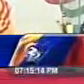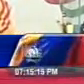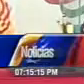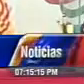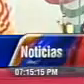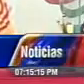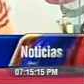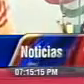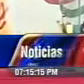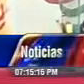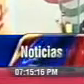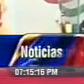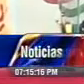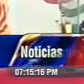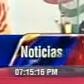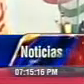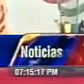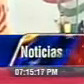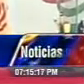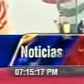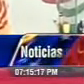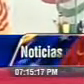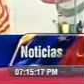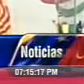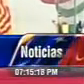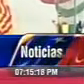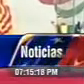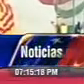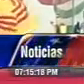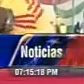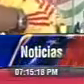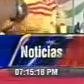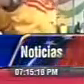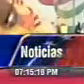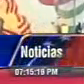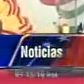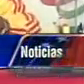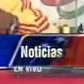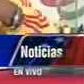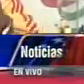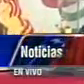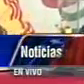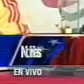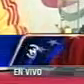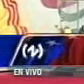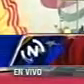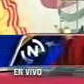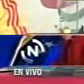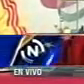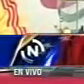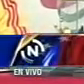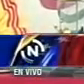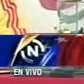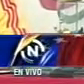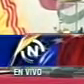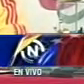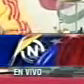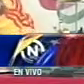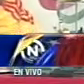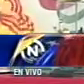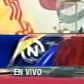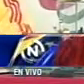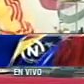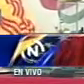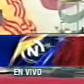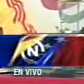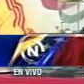objetivo de desarmar el arma el arma la física armar la actitud de violencia frente a la sociedad y la vida por eso he